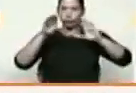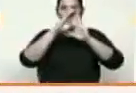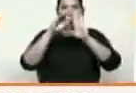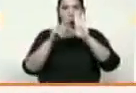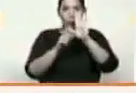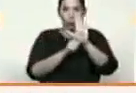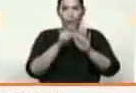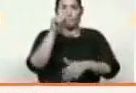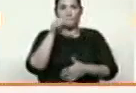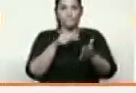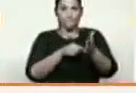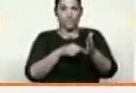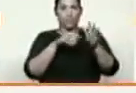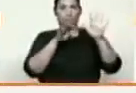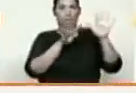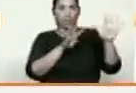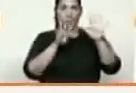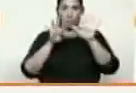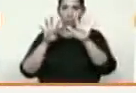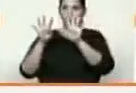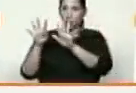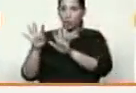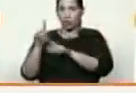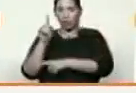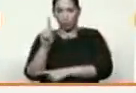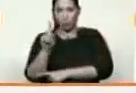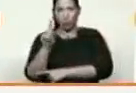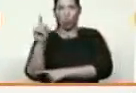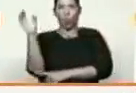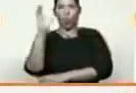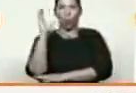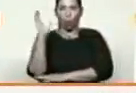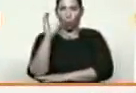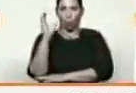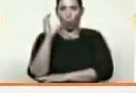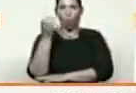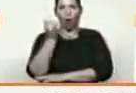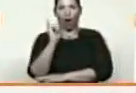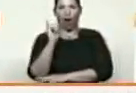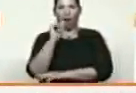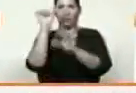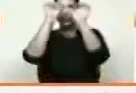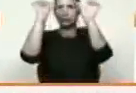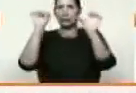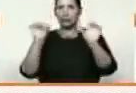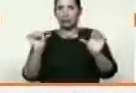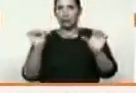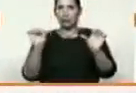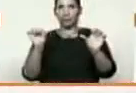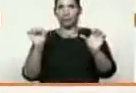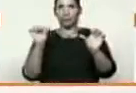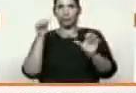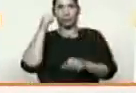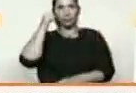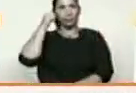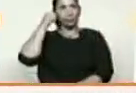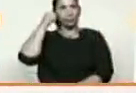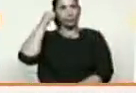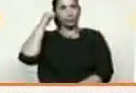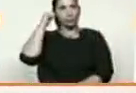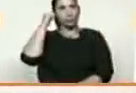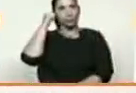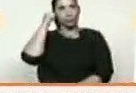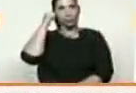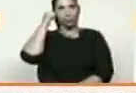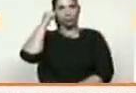de 1991 de Colombia hay un sistema de cooptación de quienes fueron